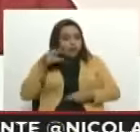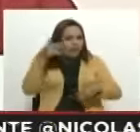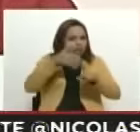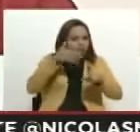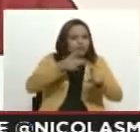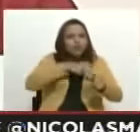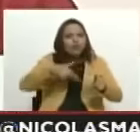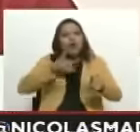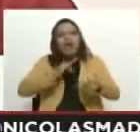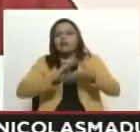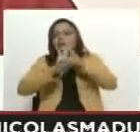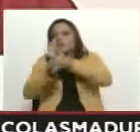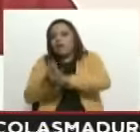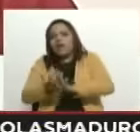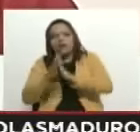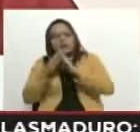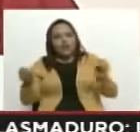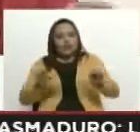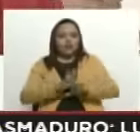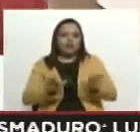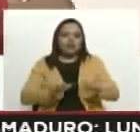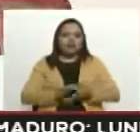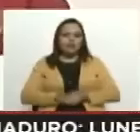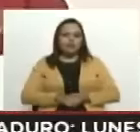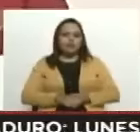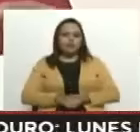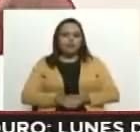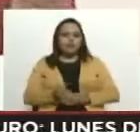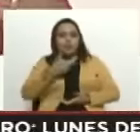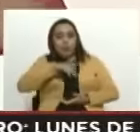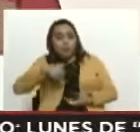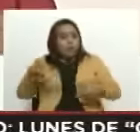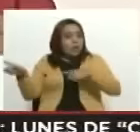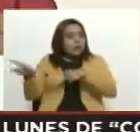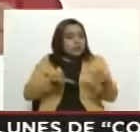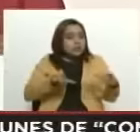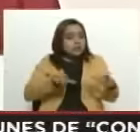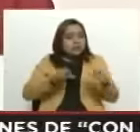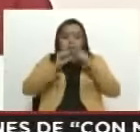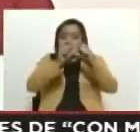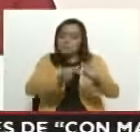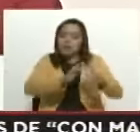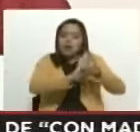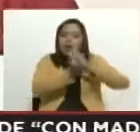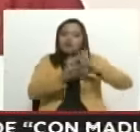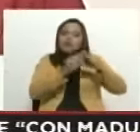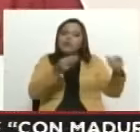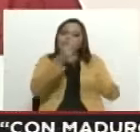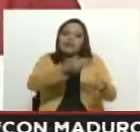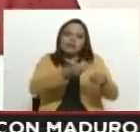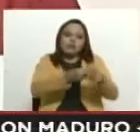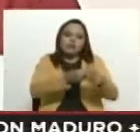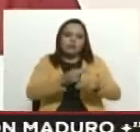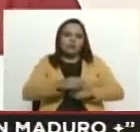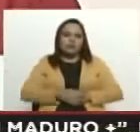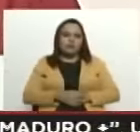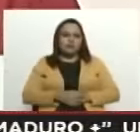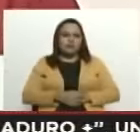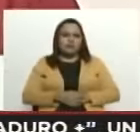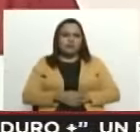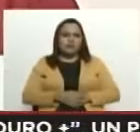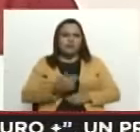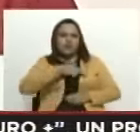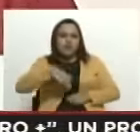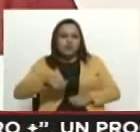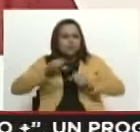derrotado, todas. Y estamos preparados para seguir derrotándolas. Nosotros seguiremos armando nuestra y